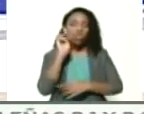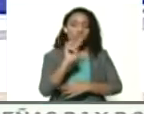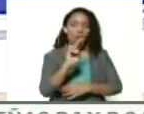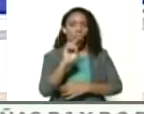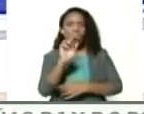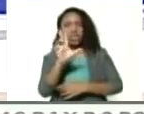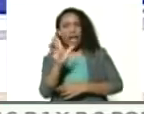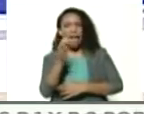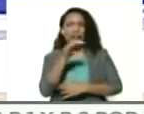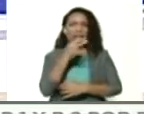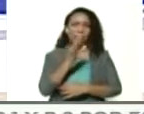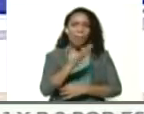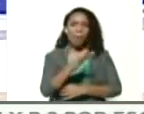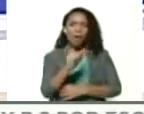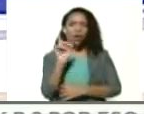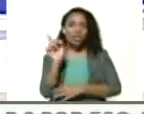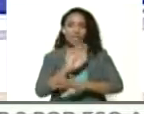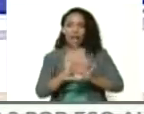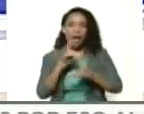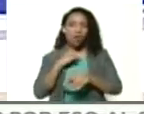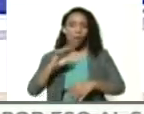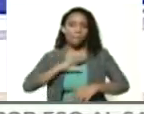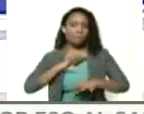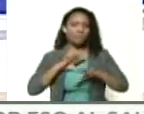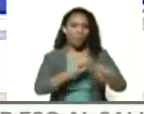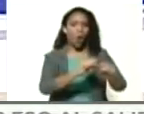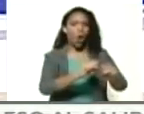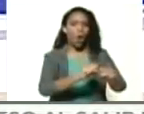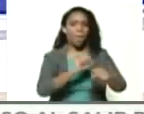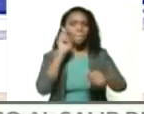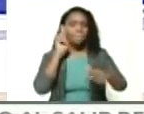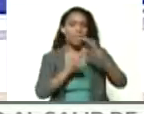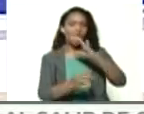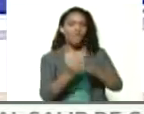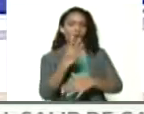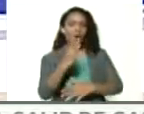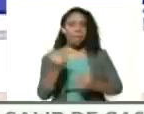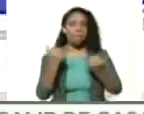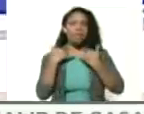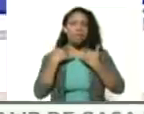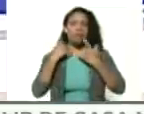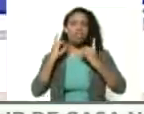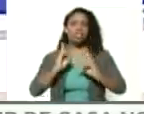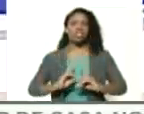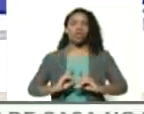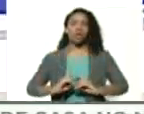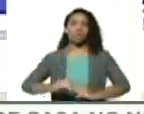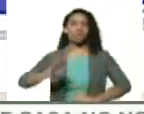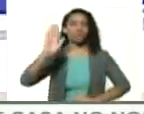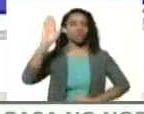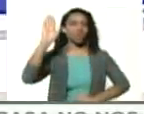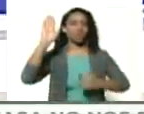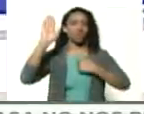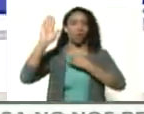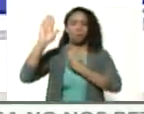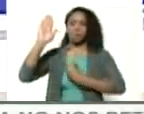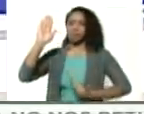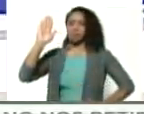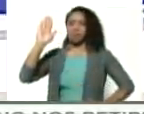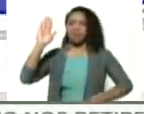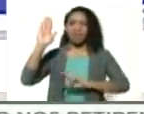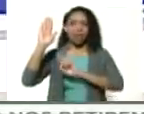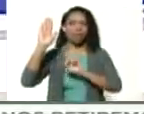tarde, ya ellos habían tomado Miraflores, se autojuramenta Pedro Carmona y dice que él es el presidente